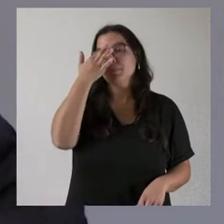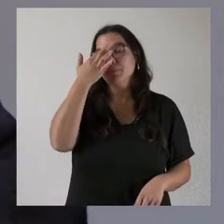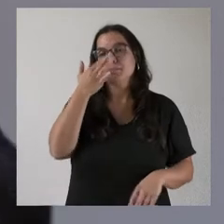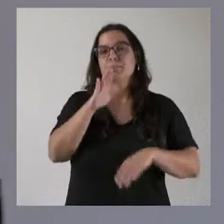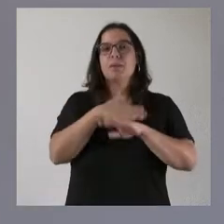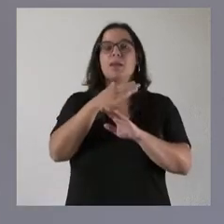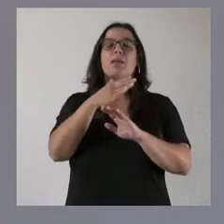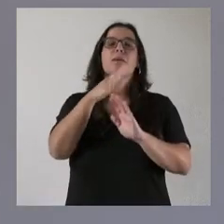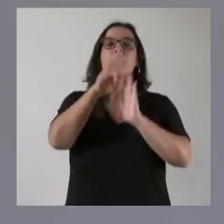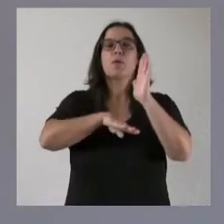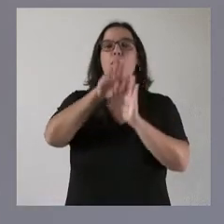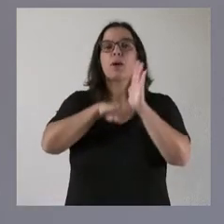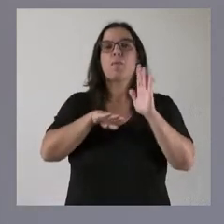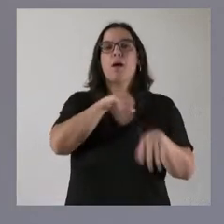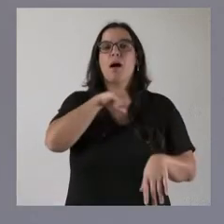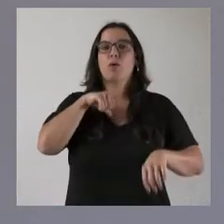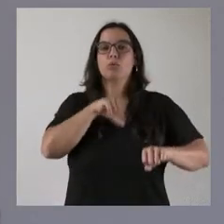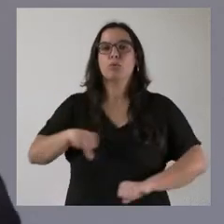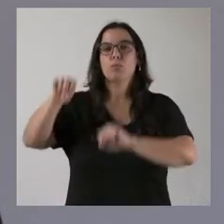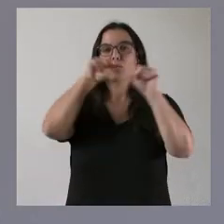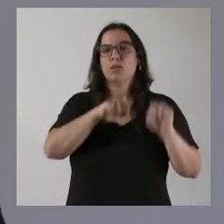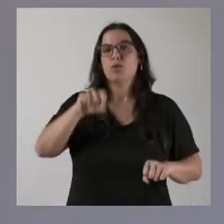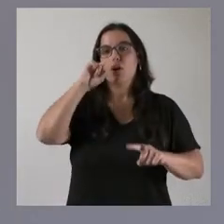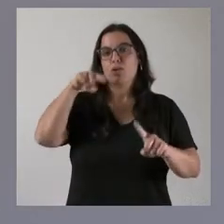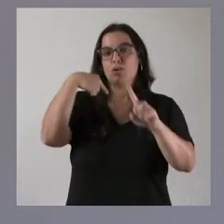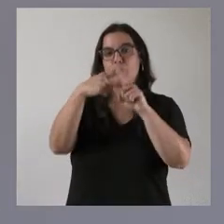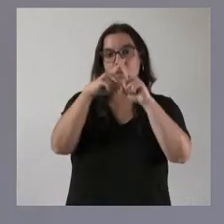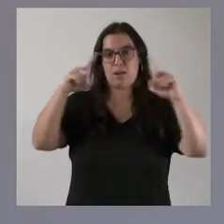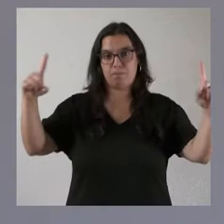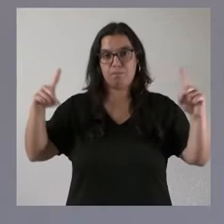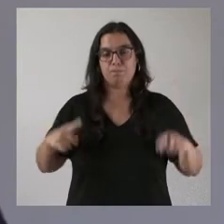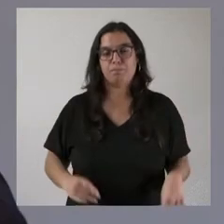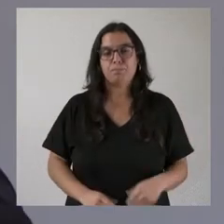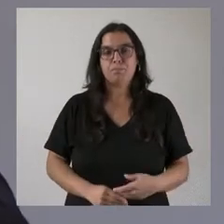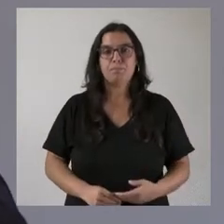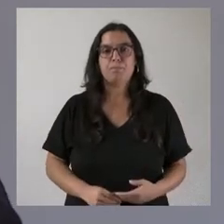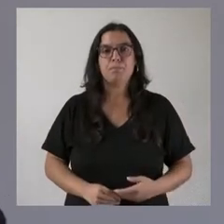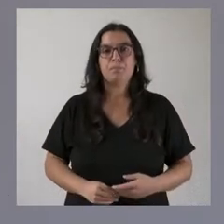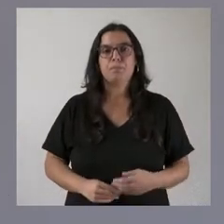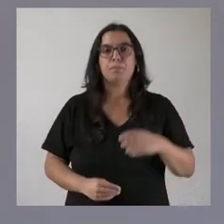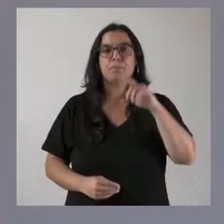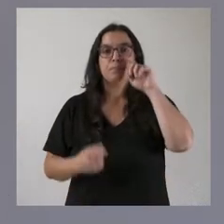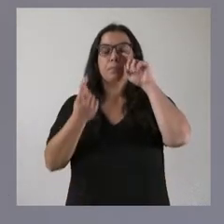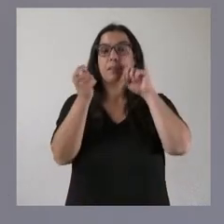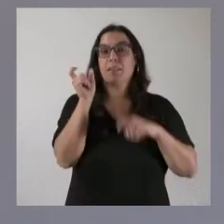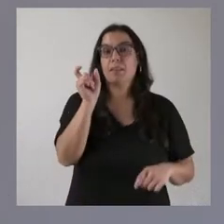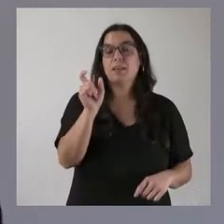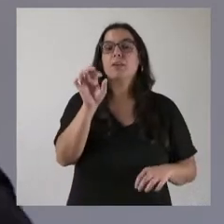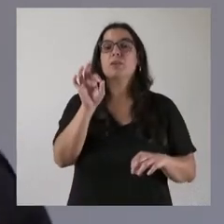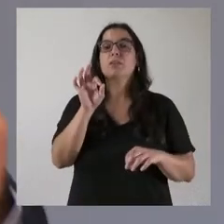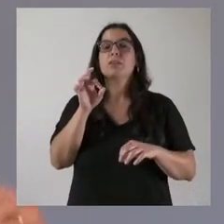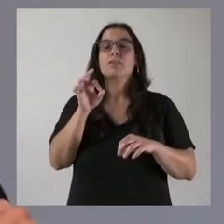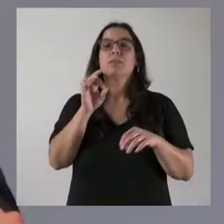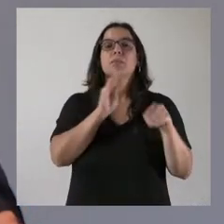autoprotección del año el 23 del próximo ejercicio una cantidad que se destinará en los municipios